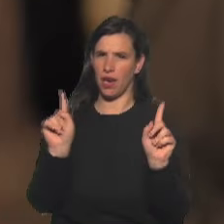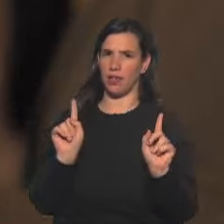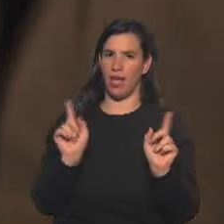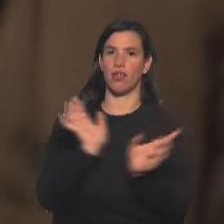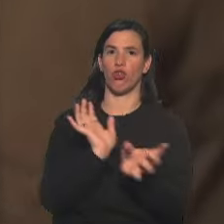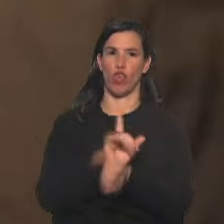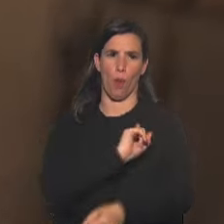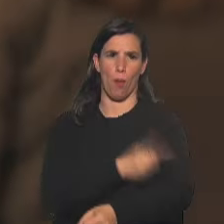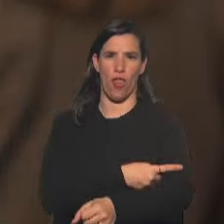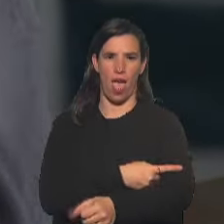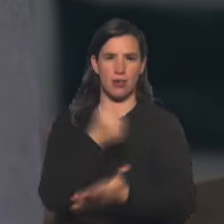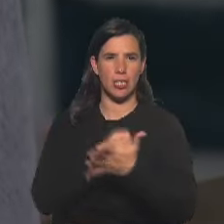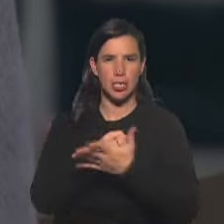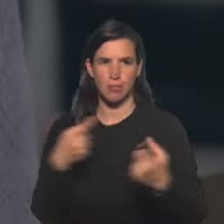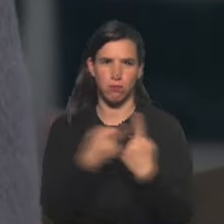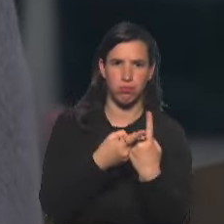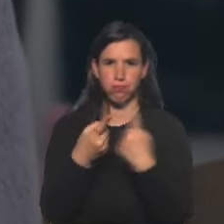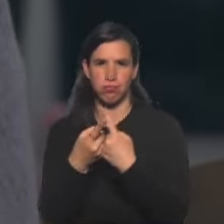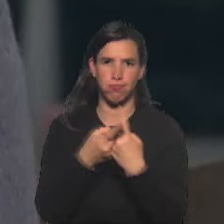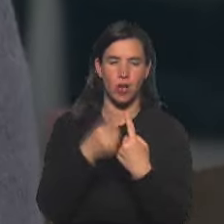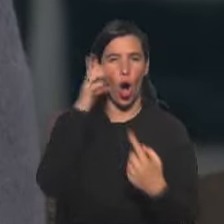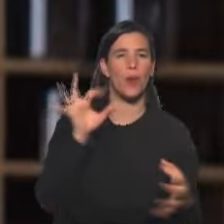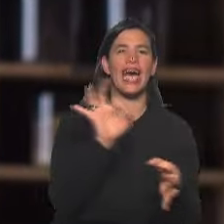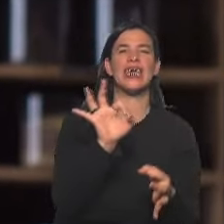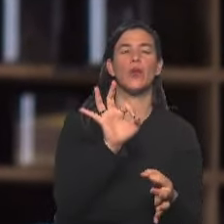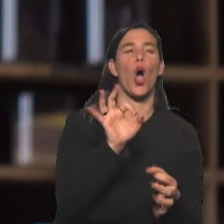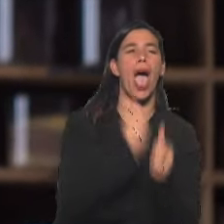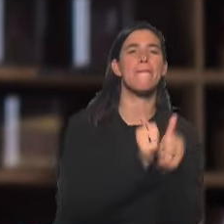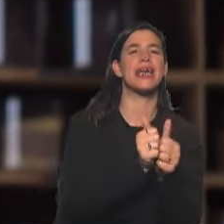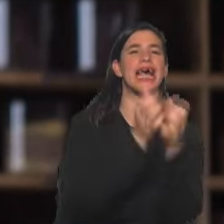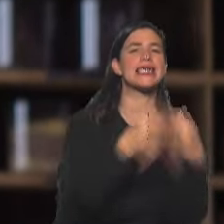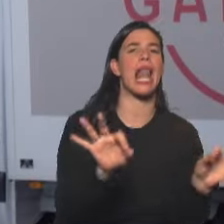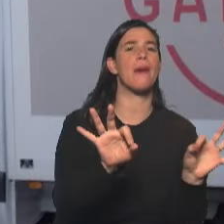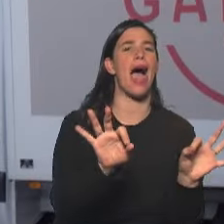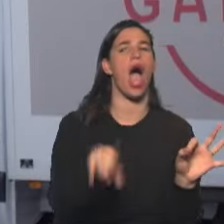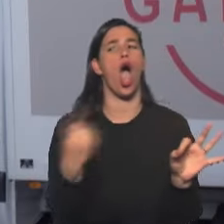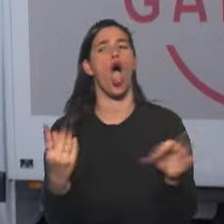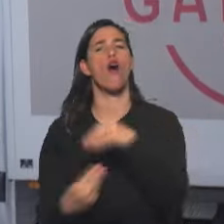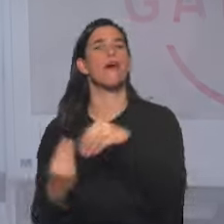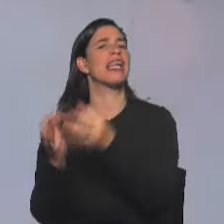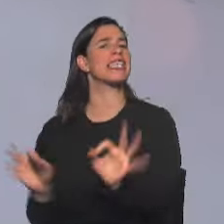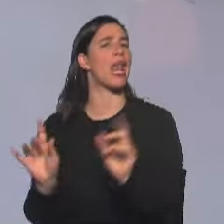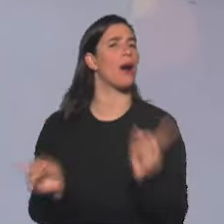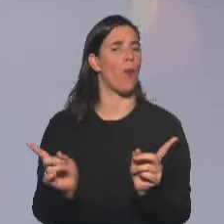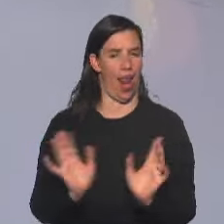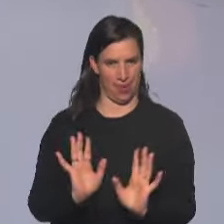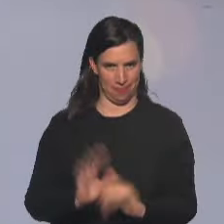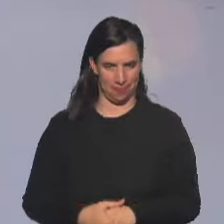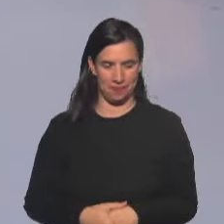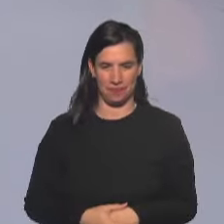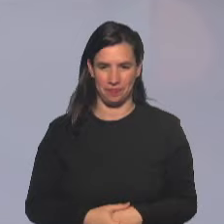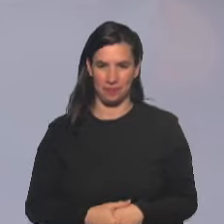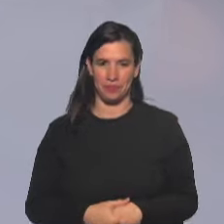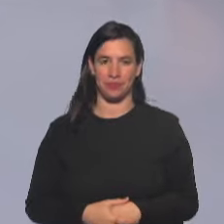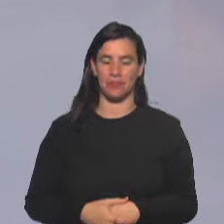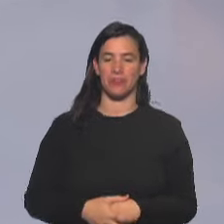elegir entonces si salvar a la empresa o salvar a la familia. Robots, todo en uno. Y ahora